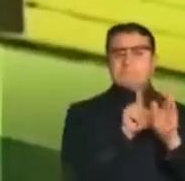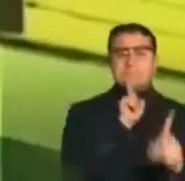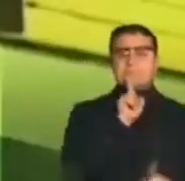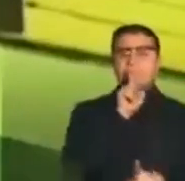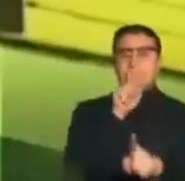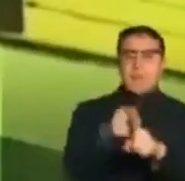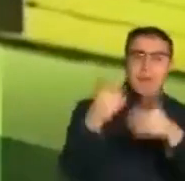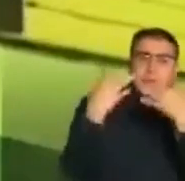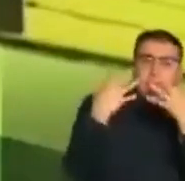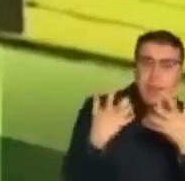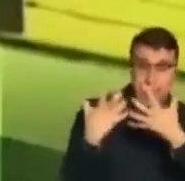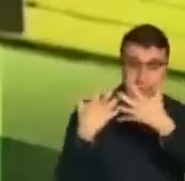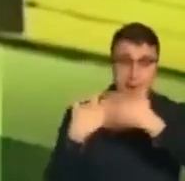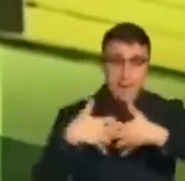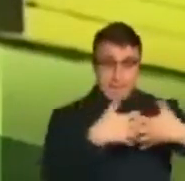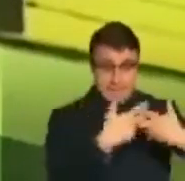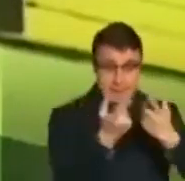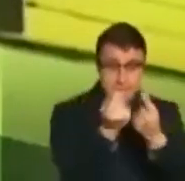negocios.